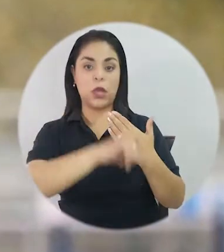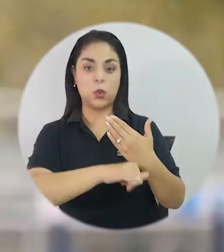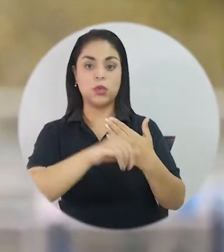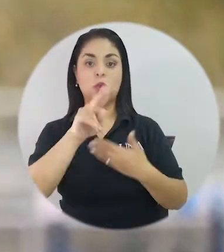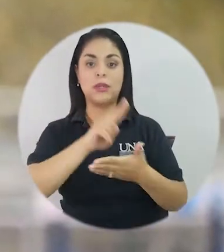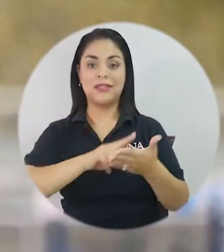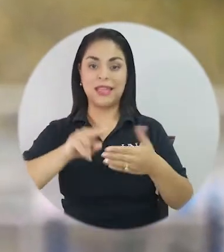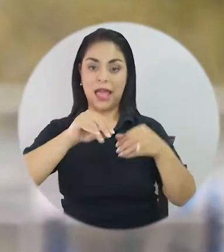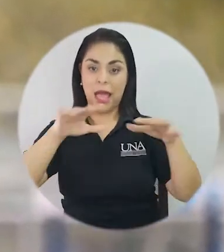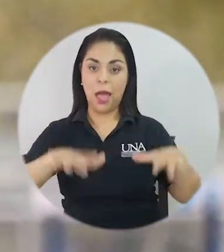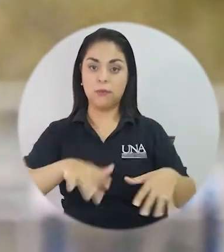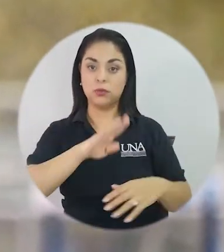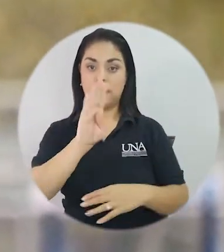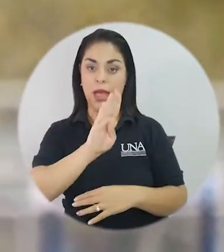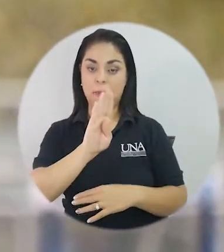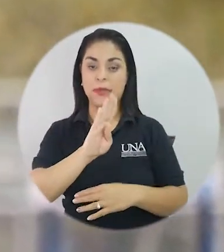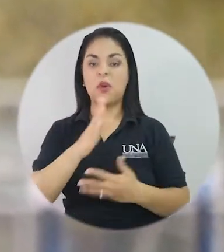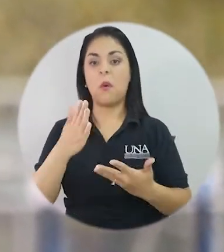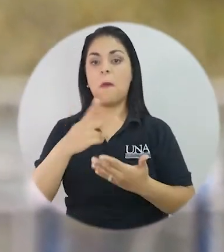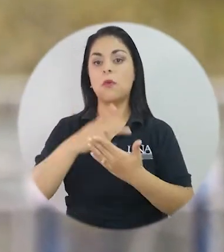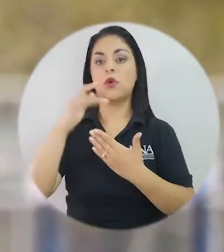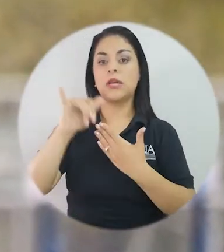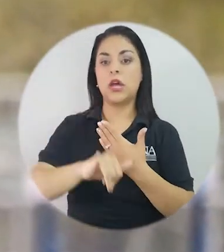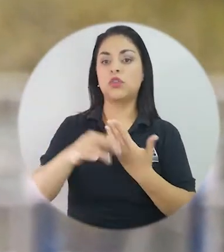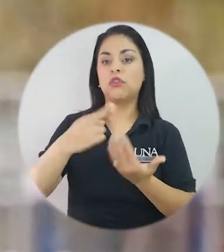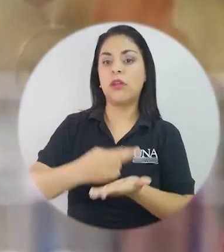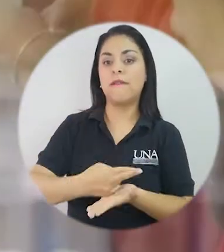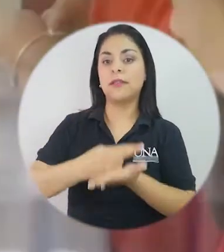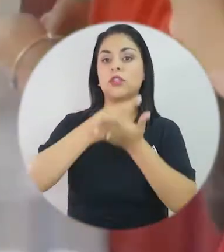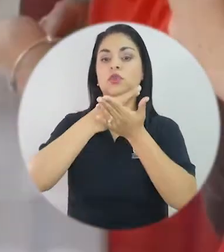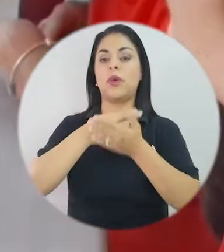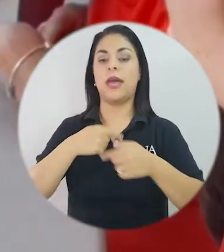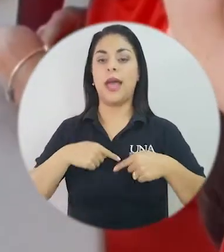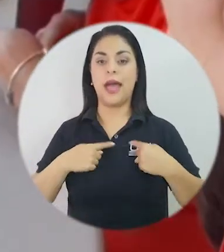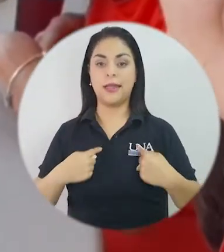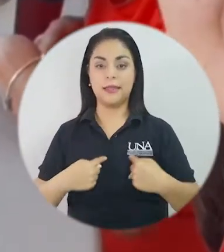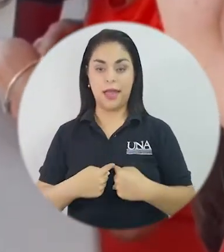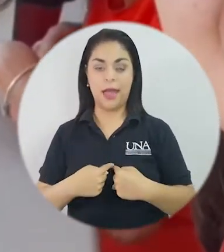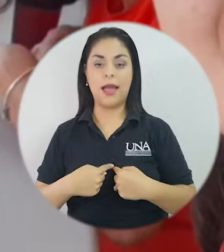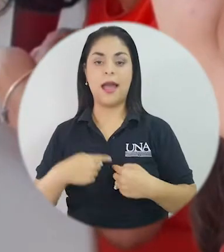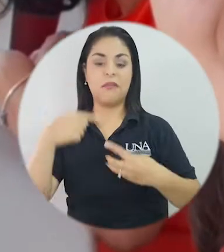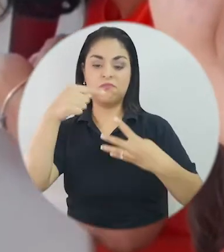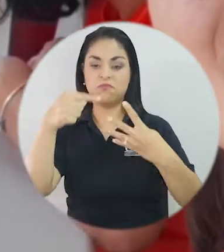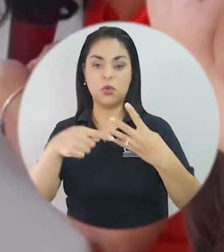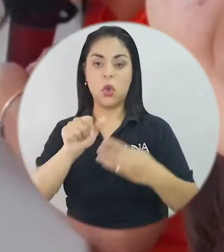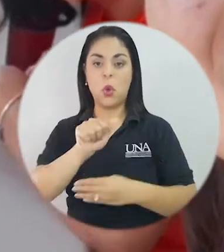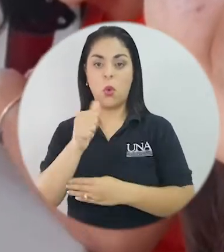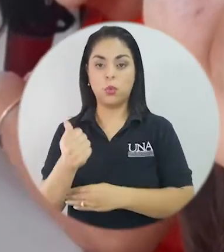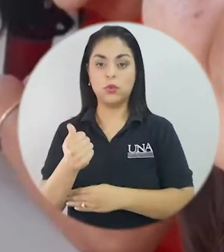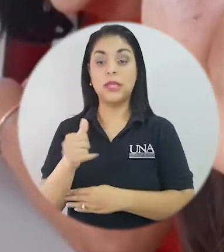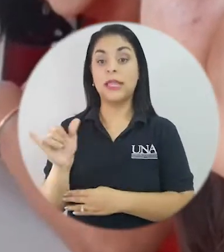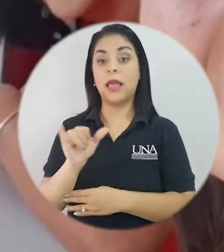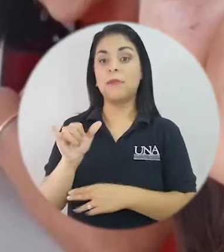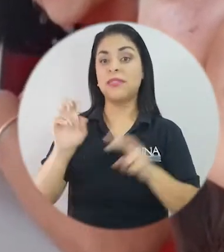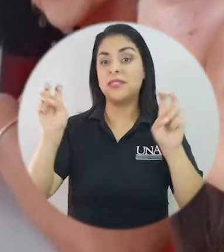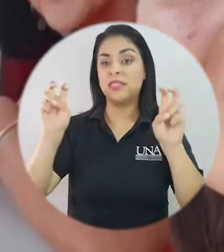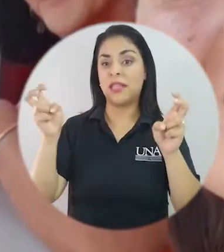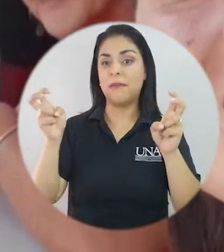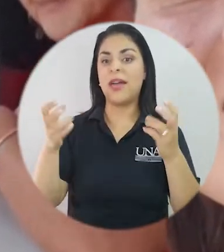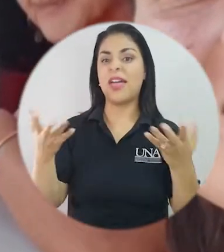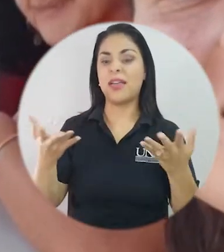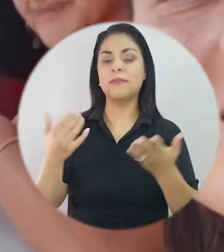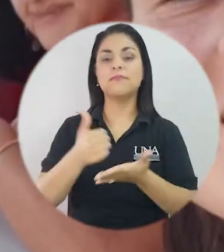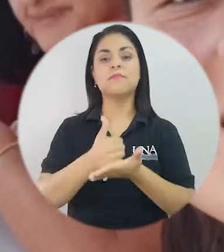Benjamín, he estado en proyectos como rehabilitación cardíaca, en PRIRECRA también, y el tema este